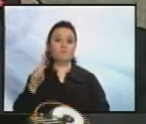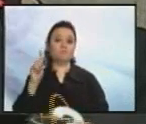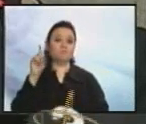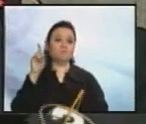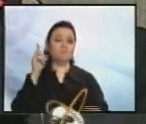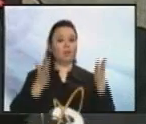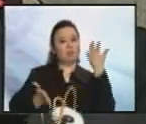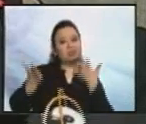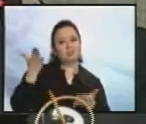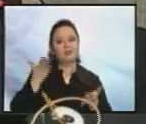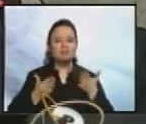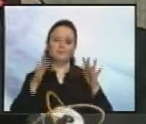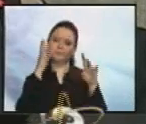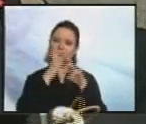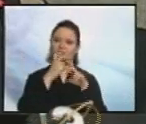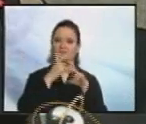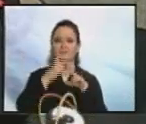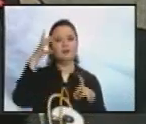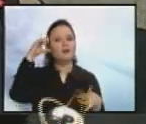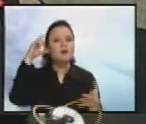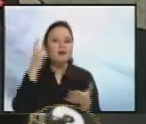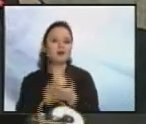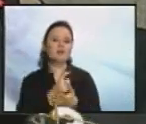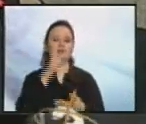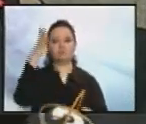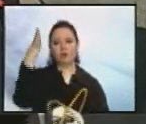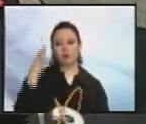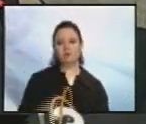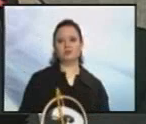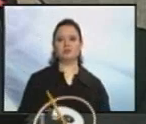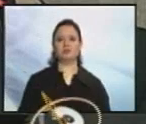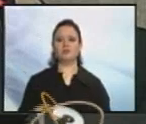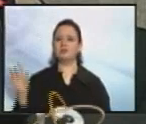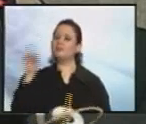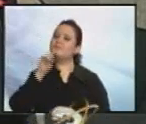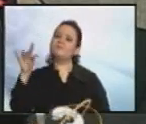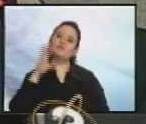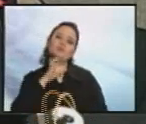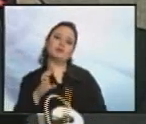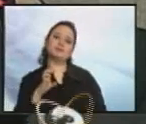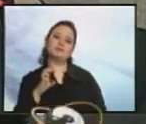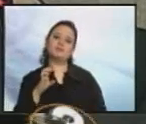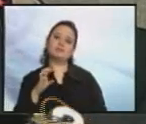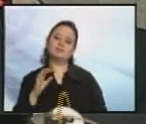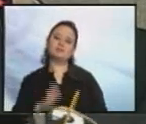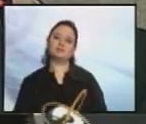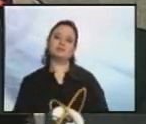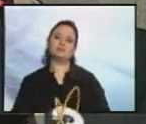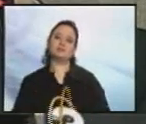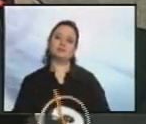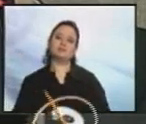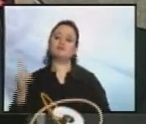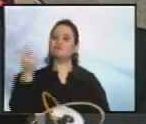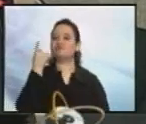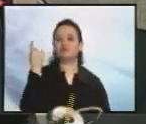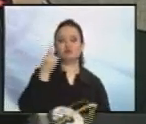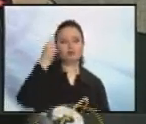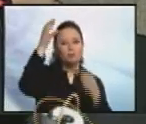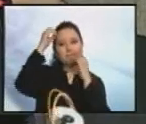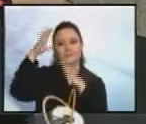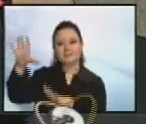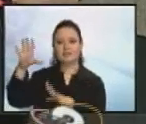difícil. Creo que ser honorable no es nada más que obedecer